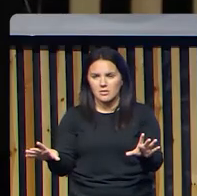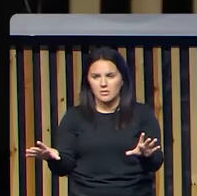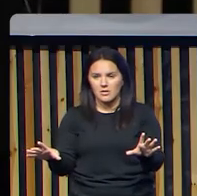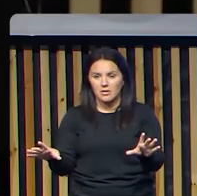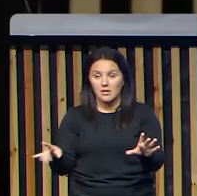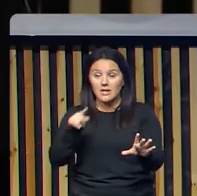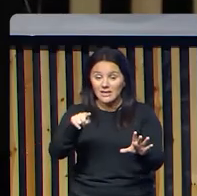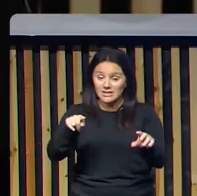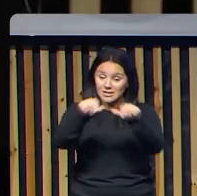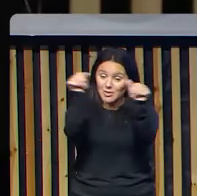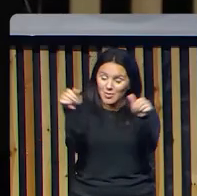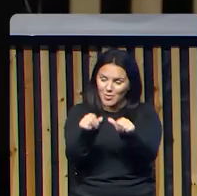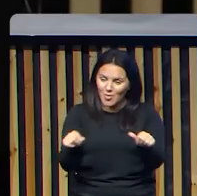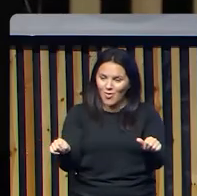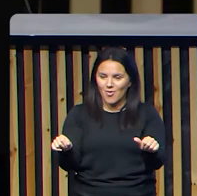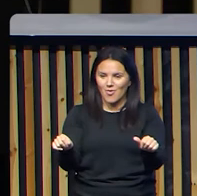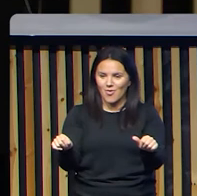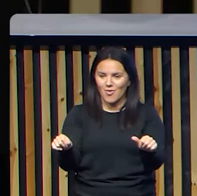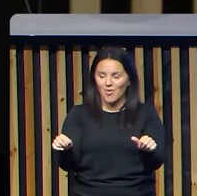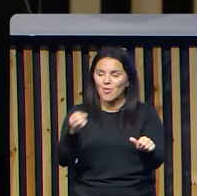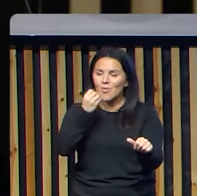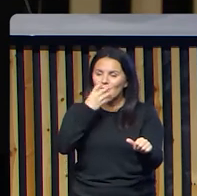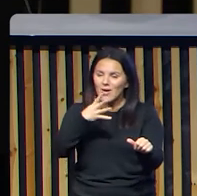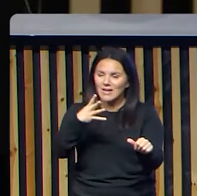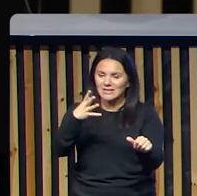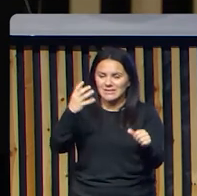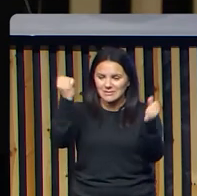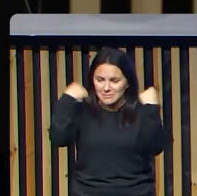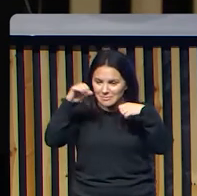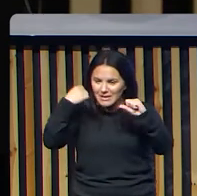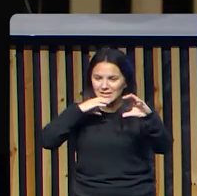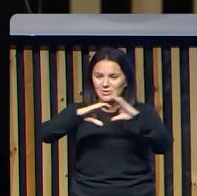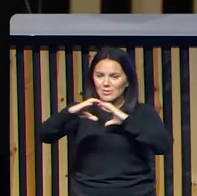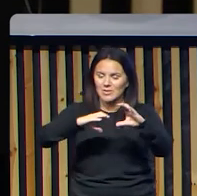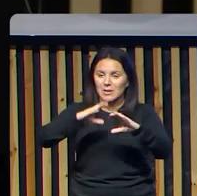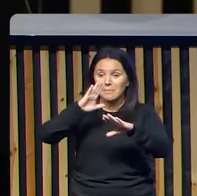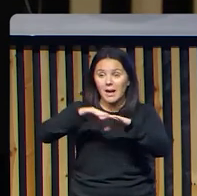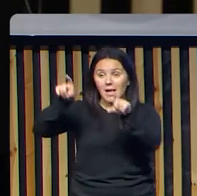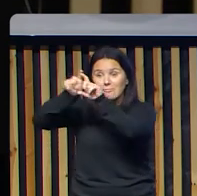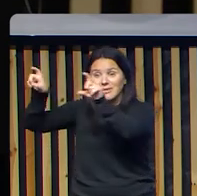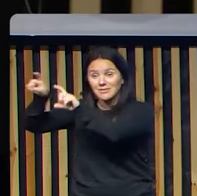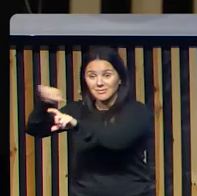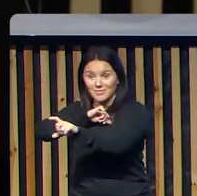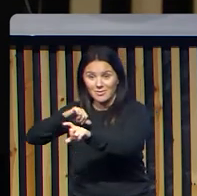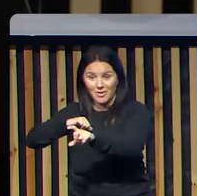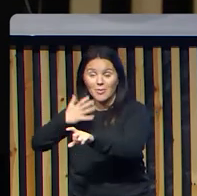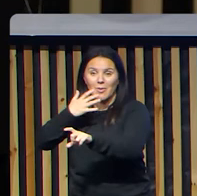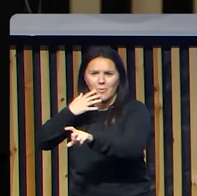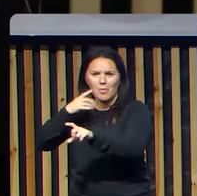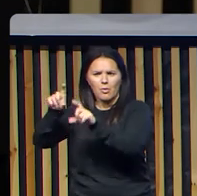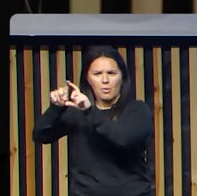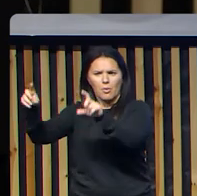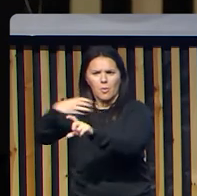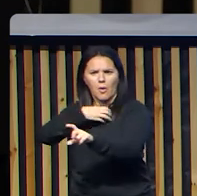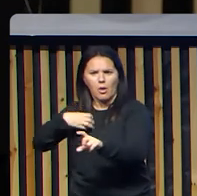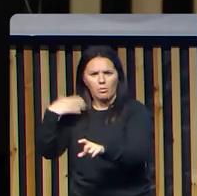como modelo y ejemplo de buenas prácticas comunicativas para las organizaciones privadas O sea que los bancos dijeran